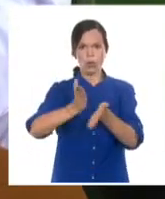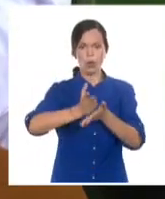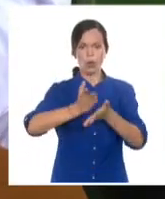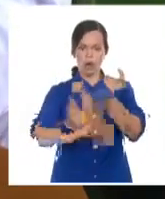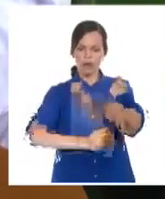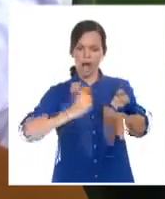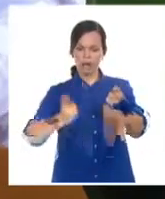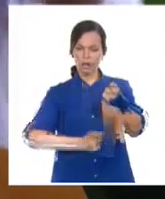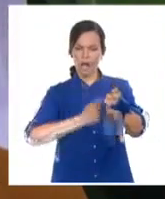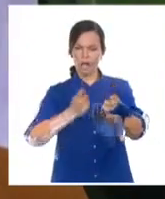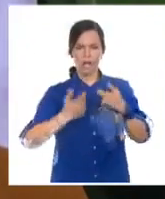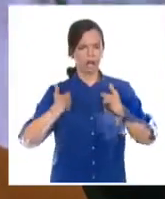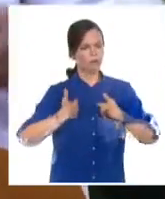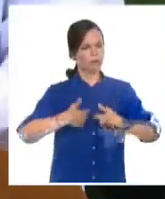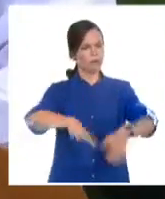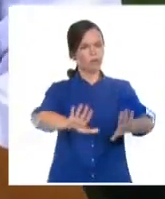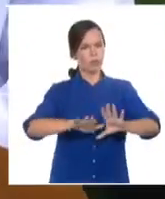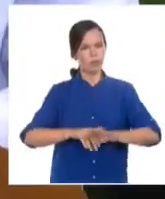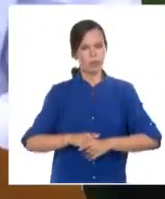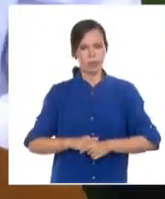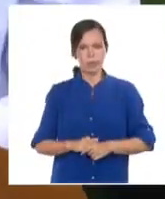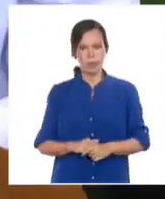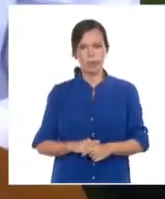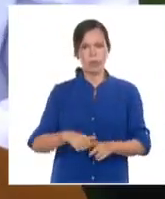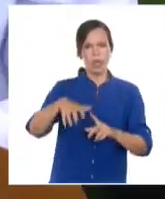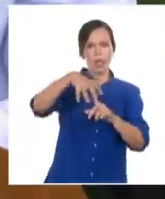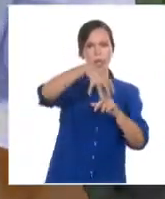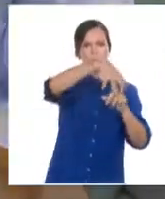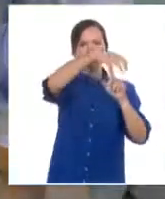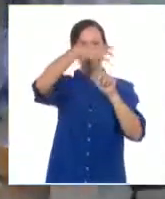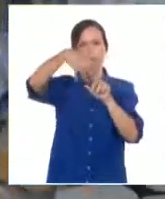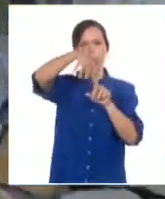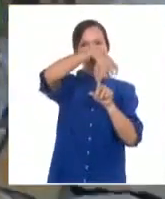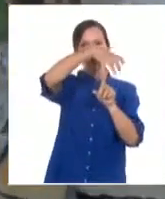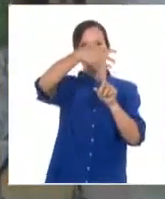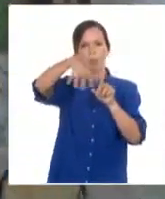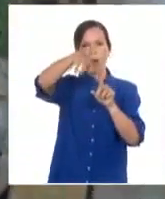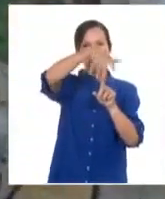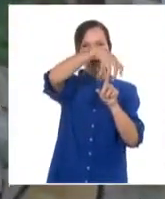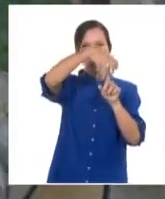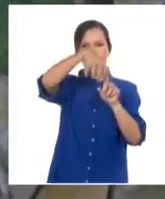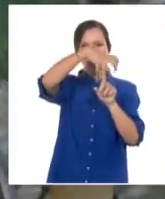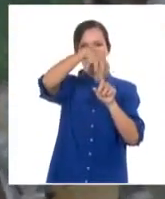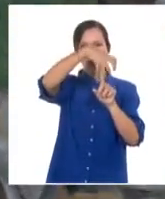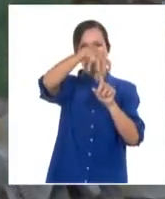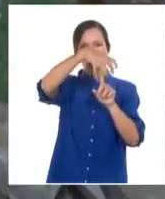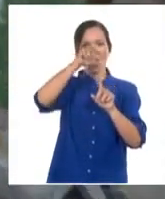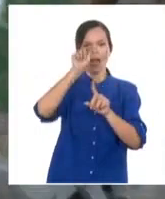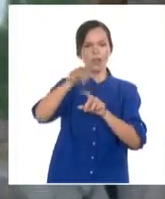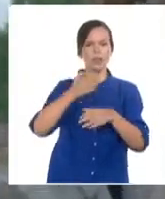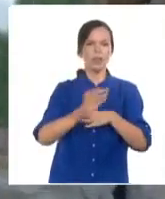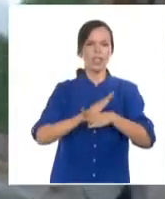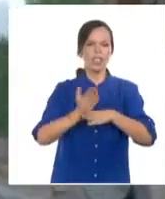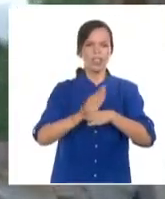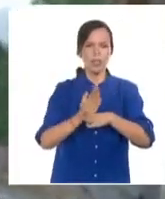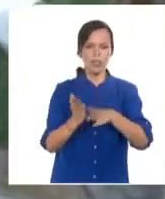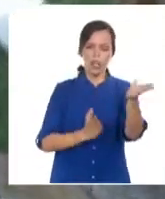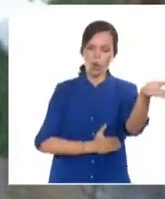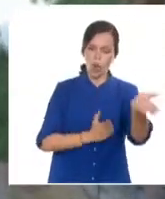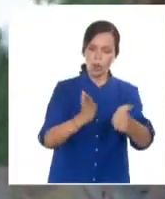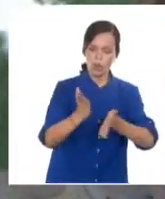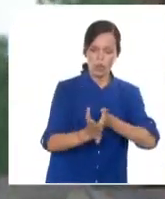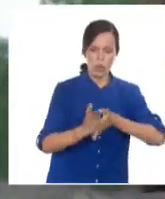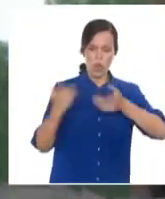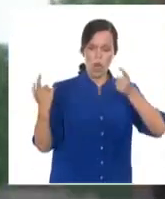ganar todavía la campana de la demajagua símbolo del llamado al combate permanente seguirá repicando en